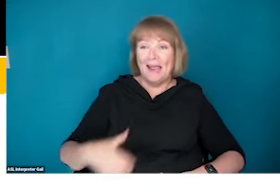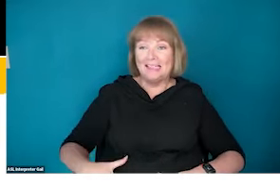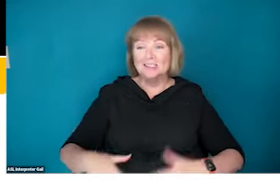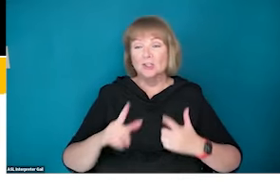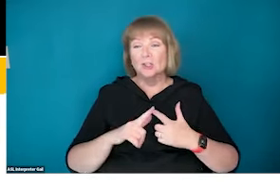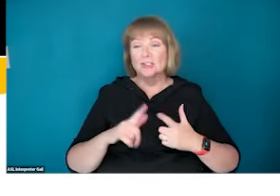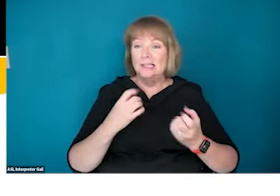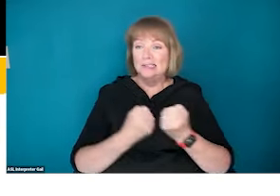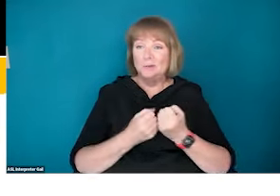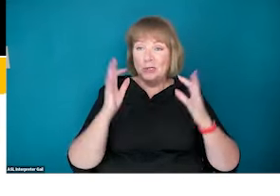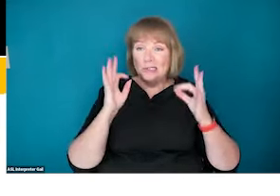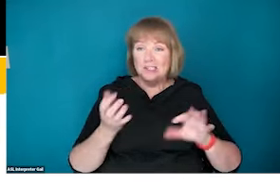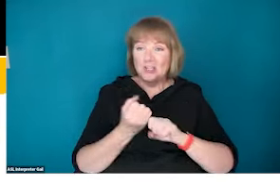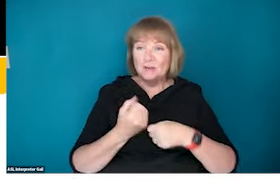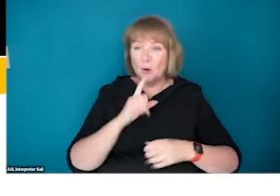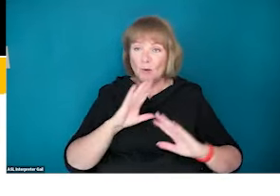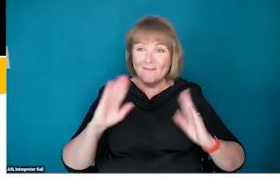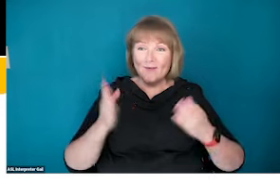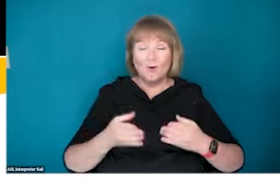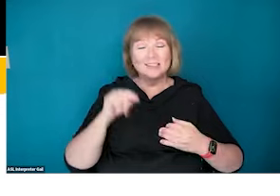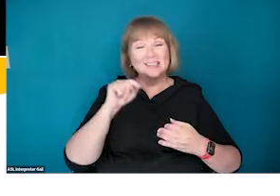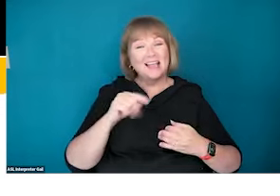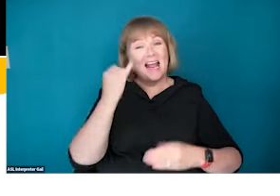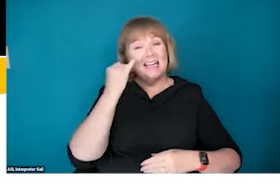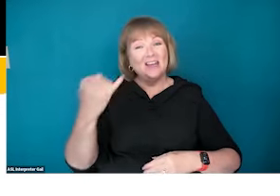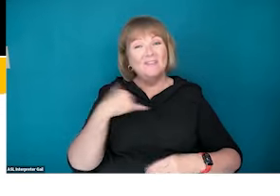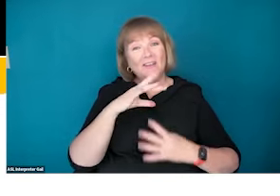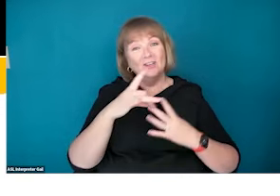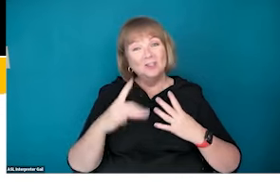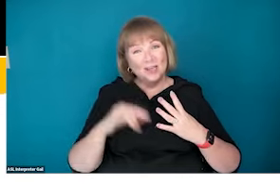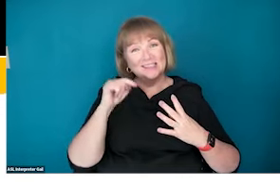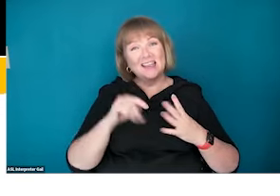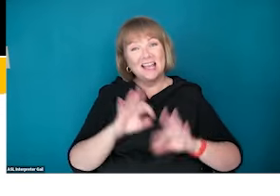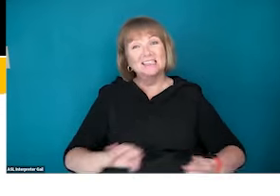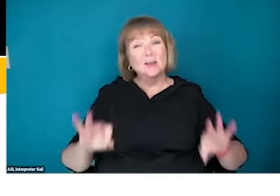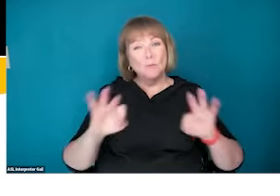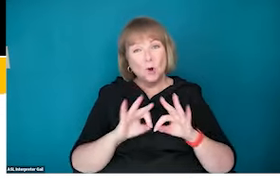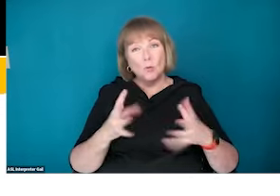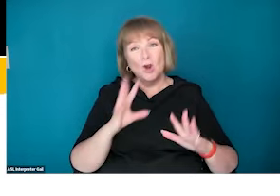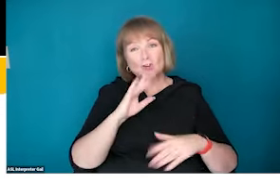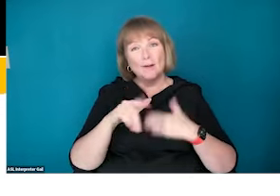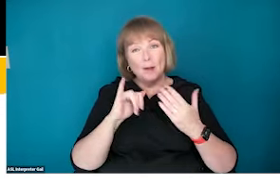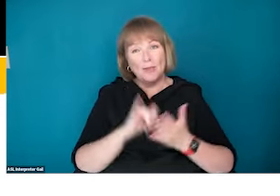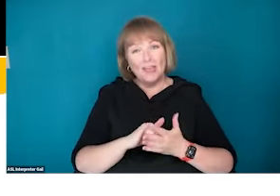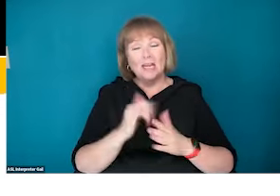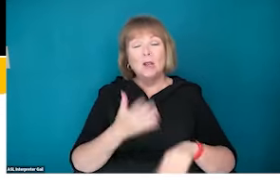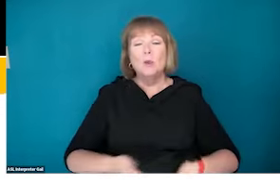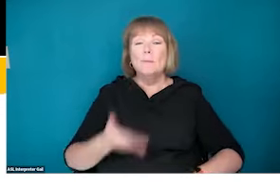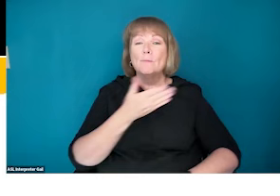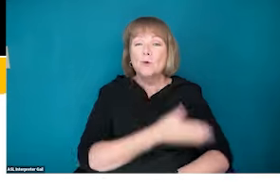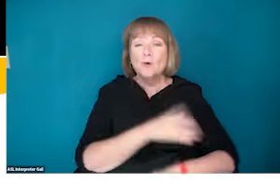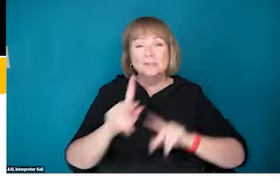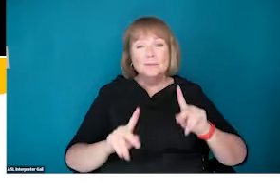de los individuos. Además, puede mejorar todos los aspectos de su vida. Es una parte de ser adulto y envejecer,